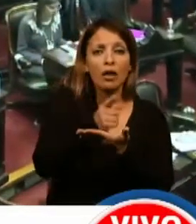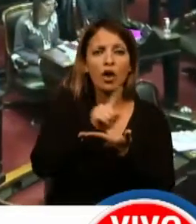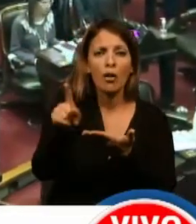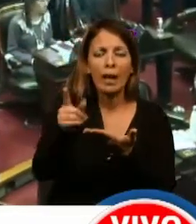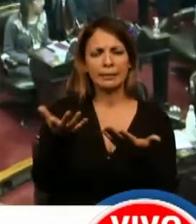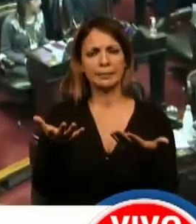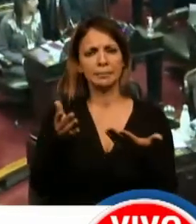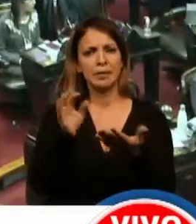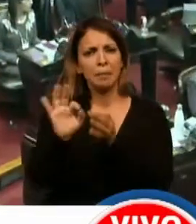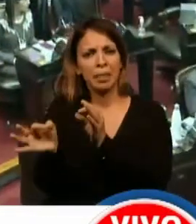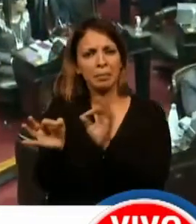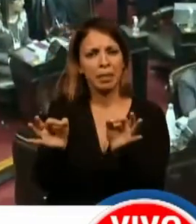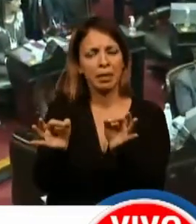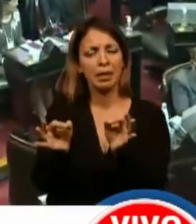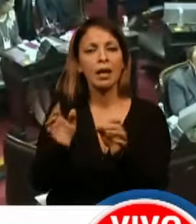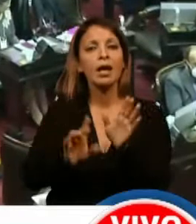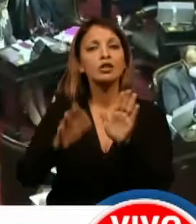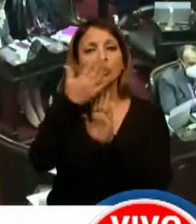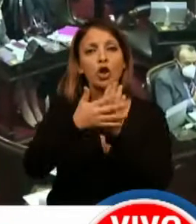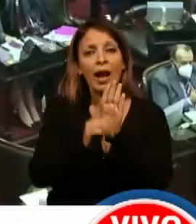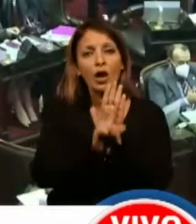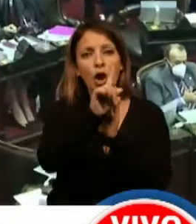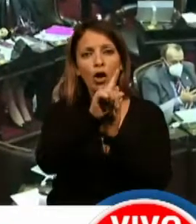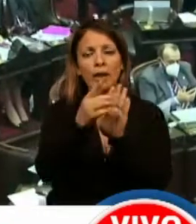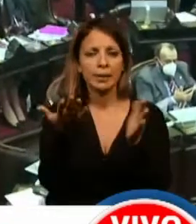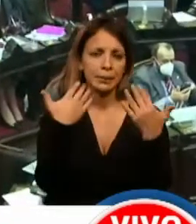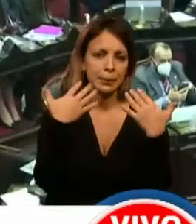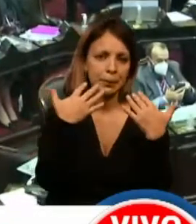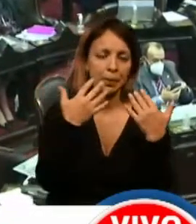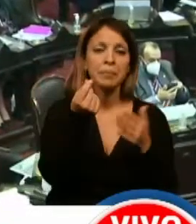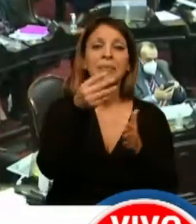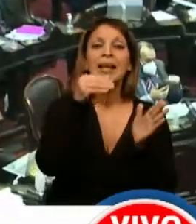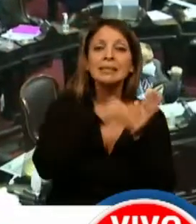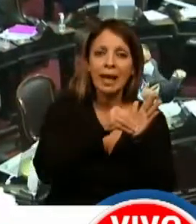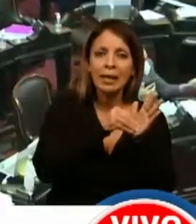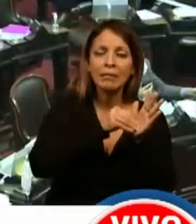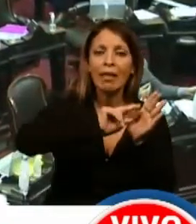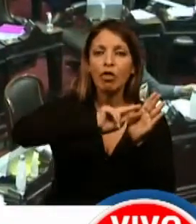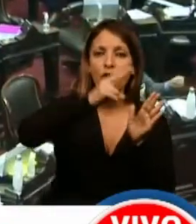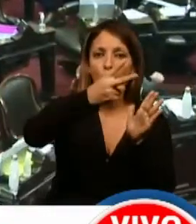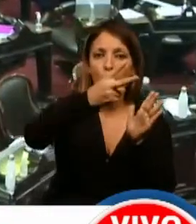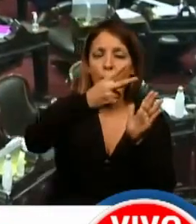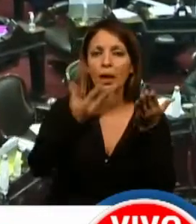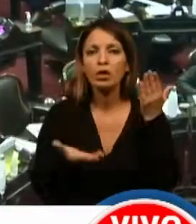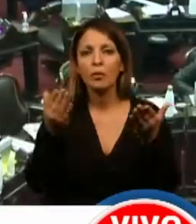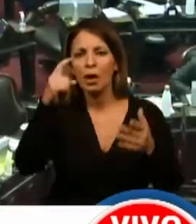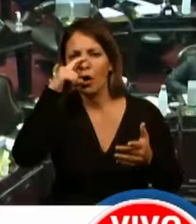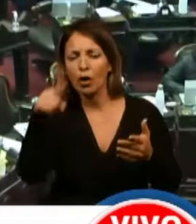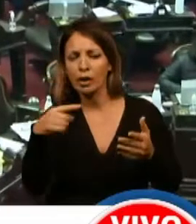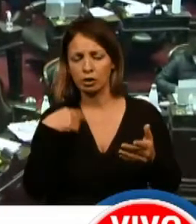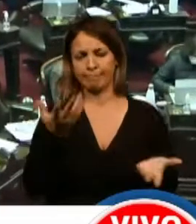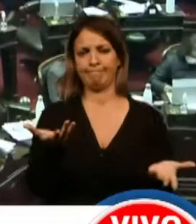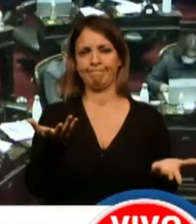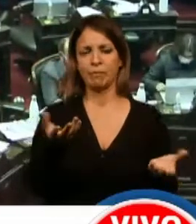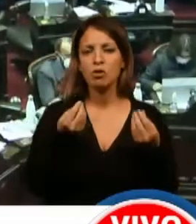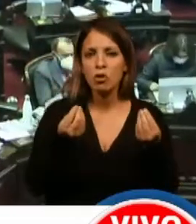que la zona norte es una zona cálida y la tarifa cuesta el doble de lo que cuesta en Corrientes. Digo, pucha, en